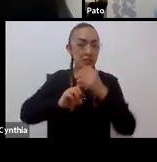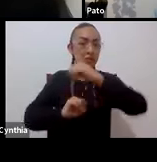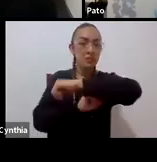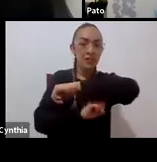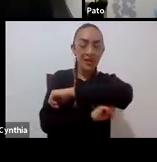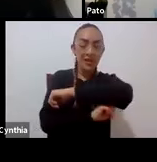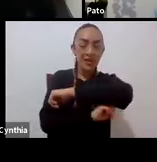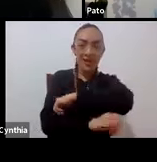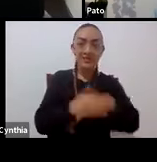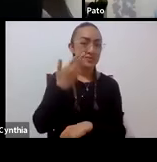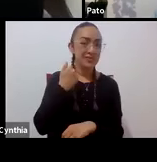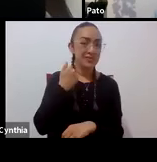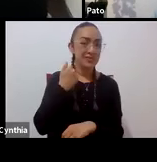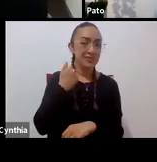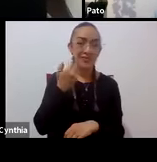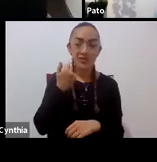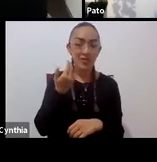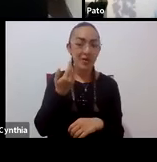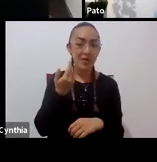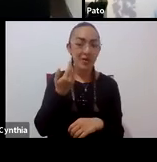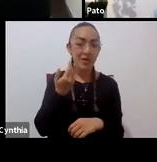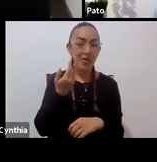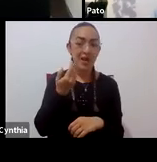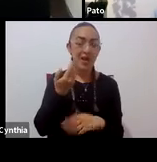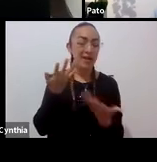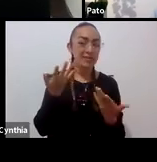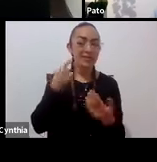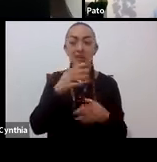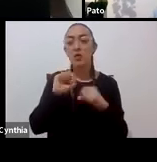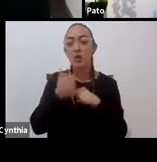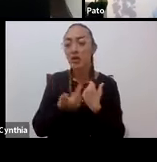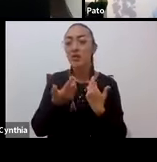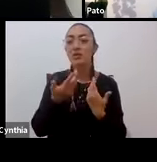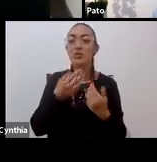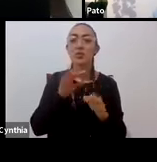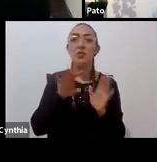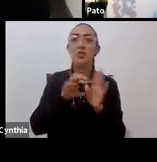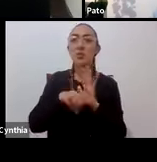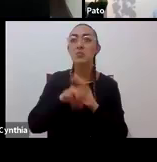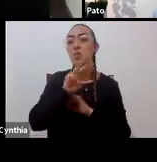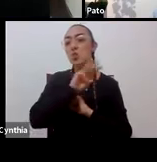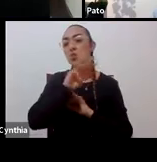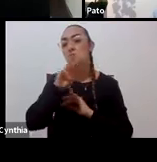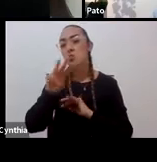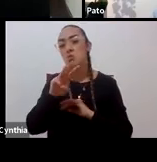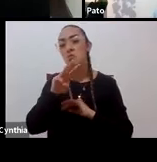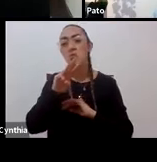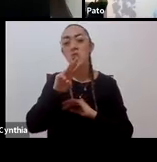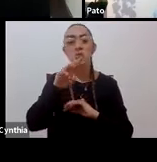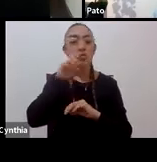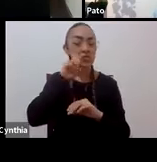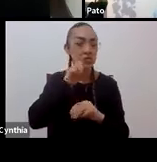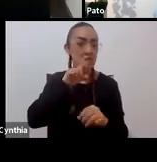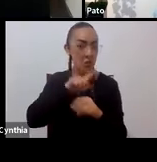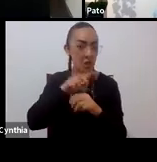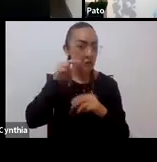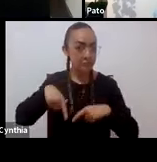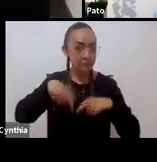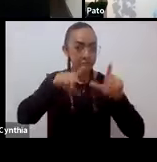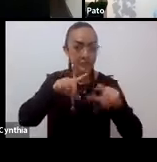tenemos reportes de episodios en donde se desaten páginas de pornografía o de tal. Lo que sí pedimos es que